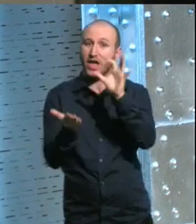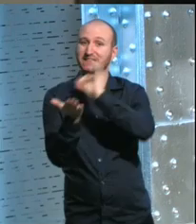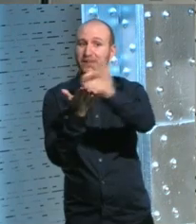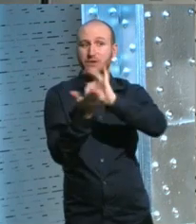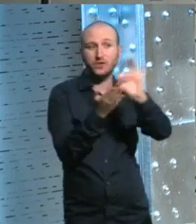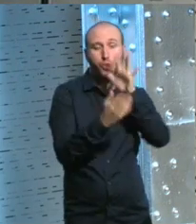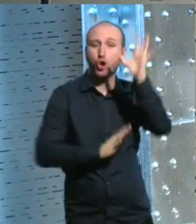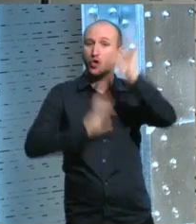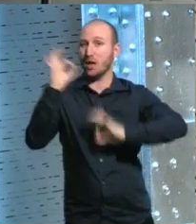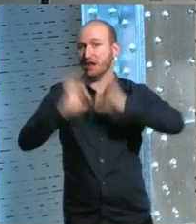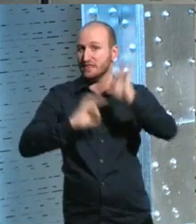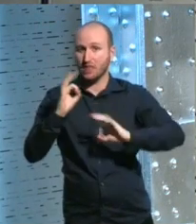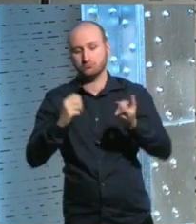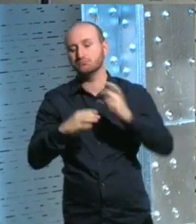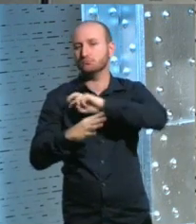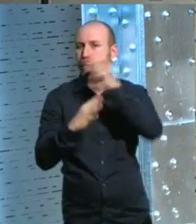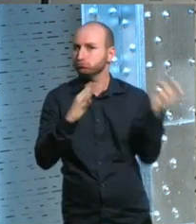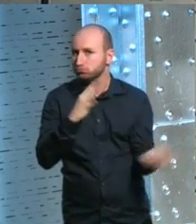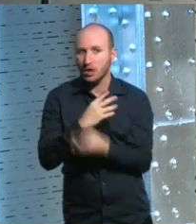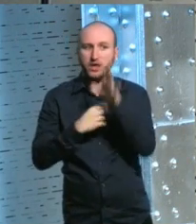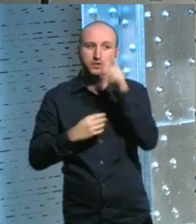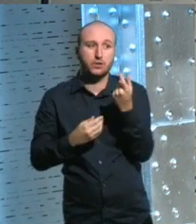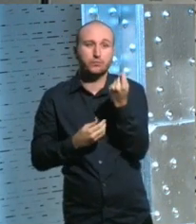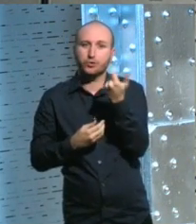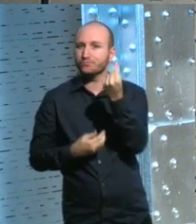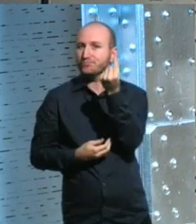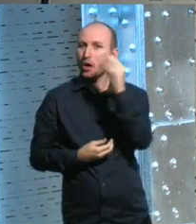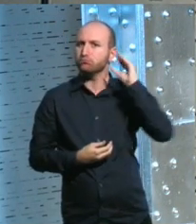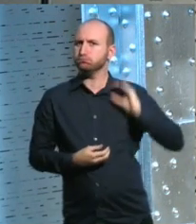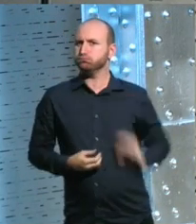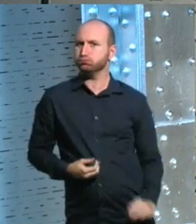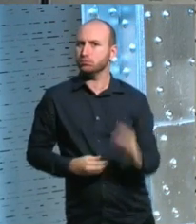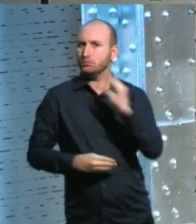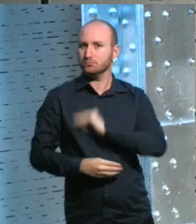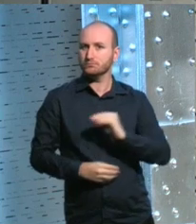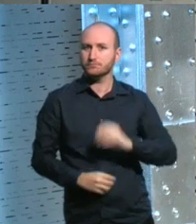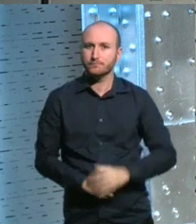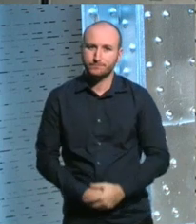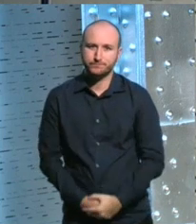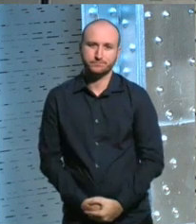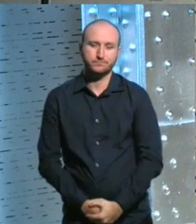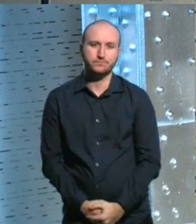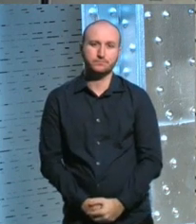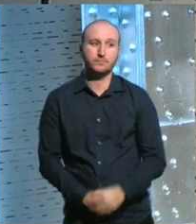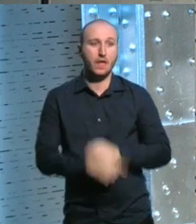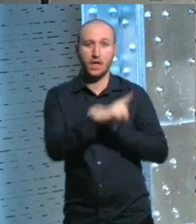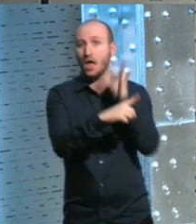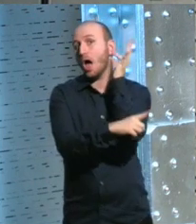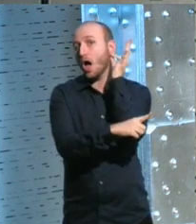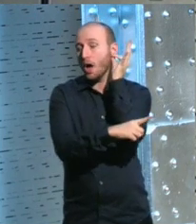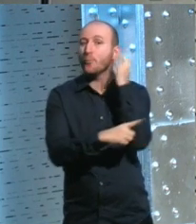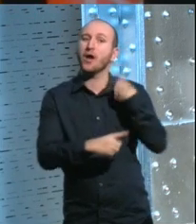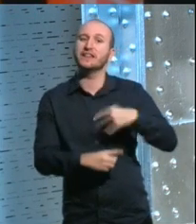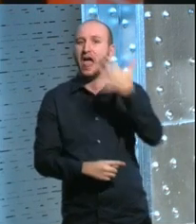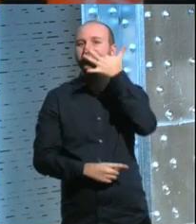etcétera, y que le permitió ganar bastante dinero. Esta mujer es